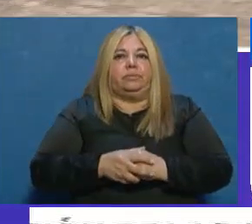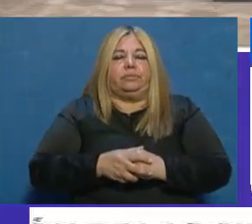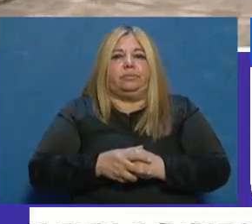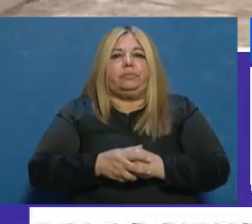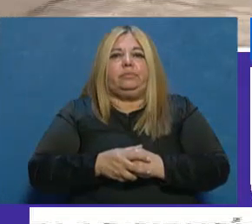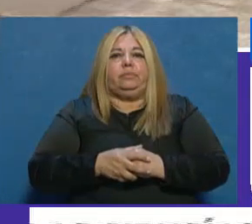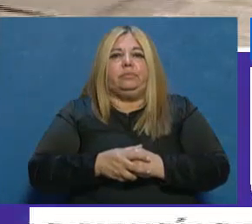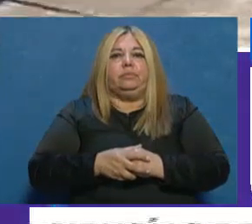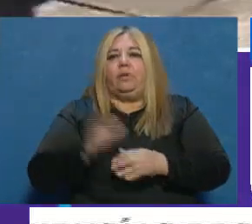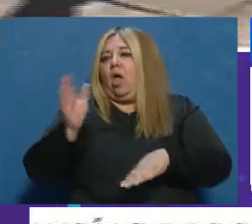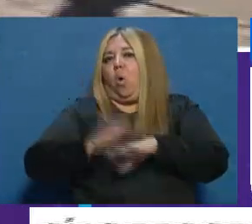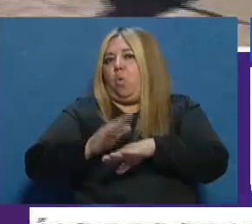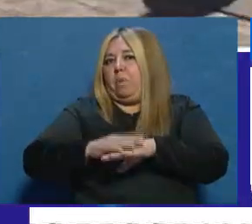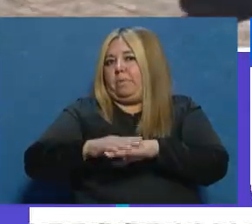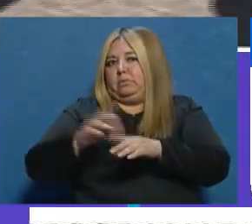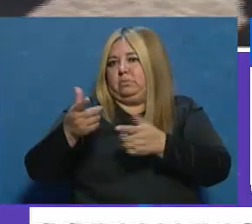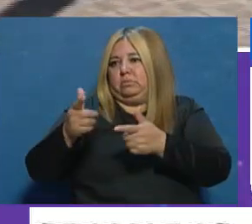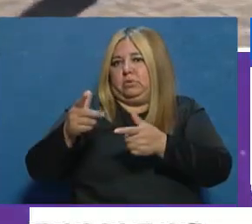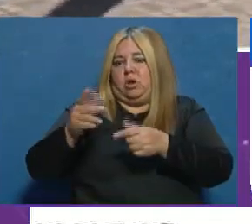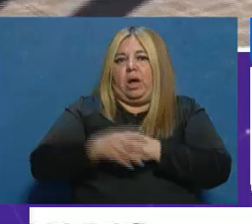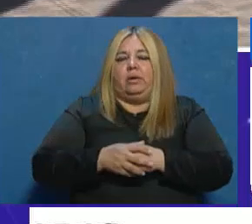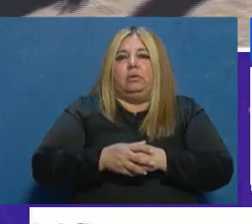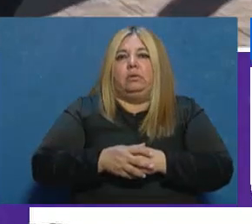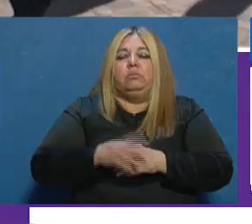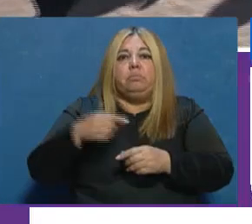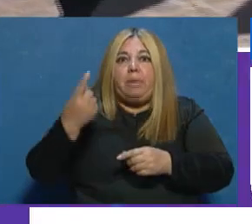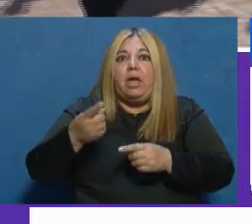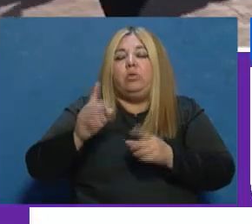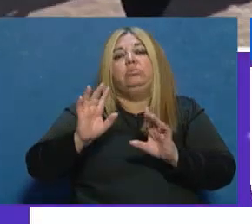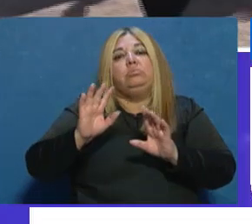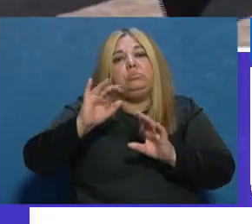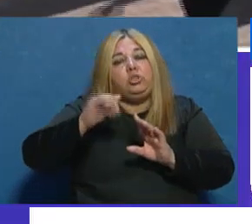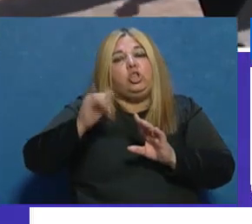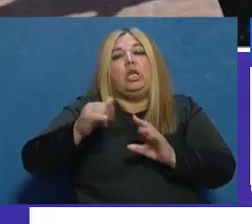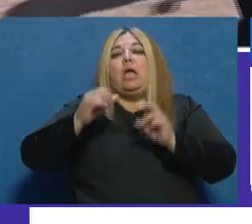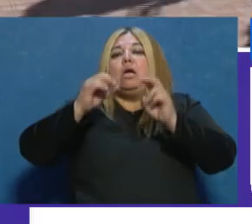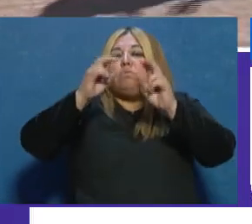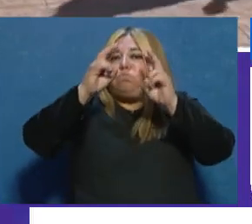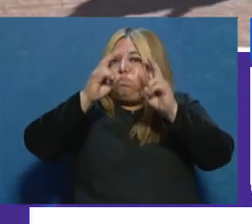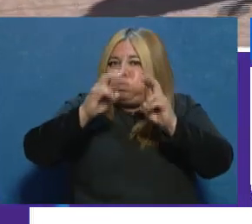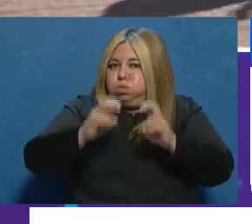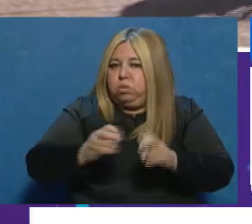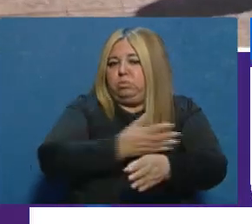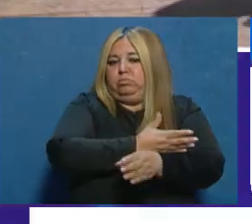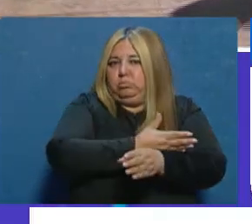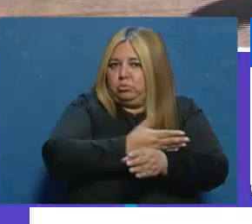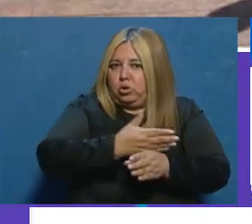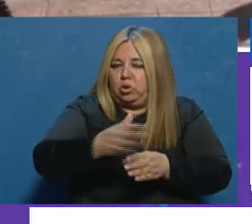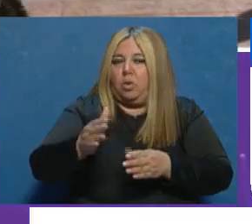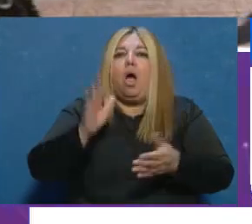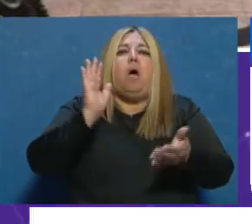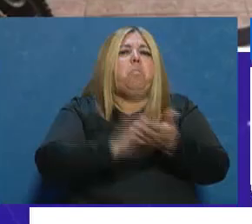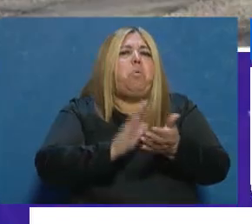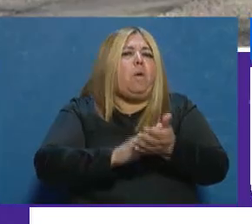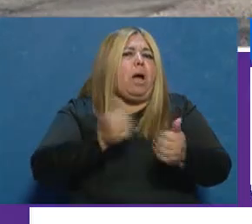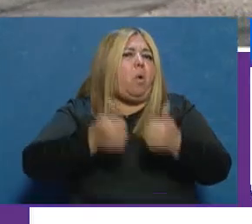del sobreseimiento, aunque obviamente, como siempre, va a seguir la investigación en curso. ¿Cuáles son estas pruebas? En